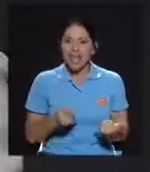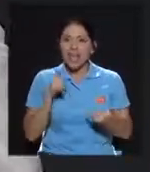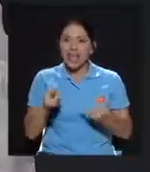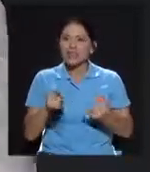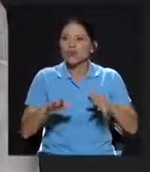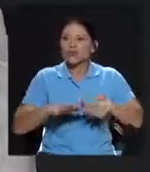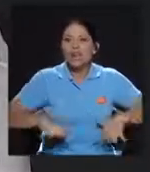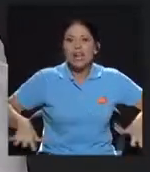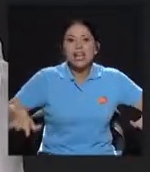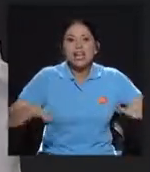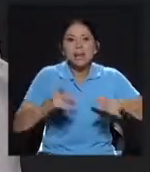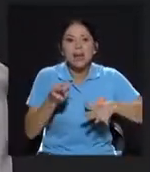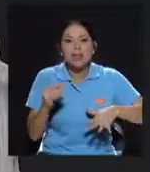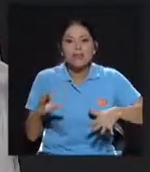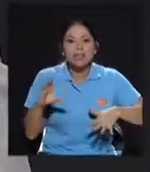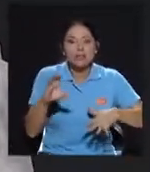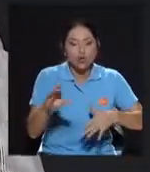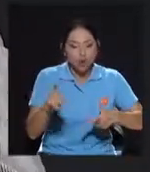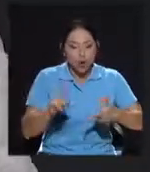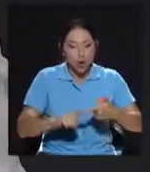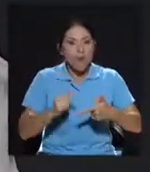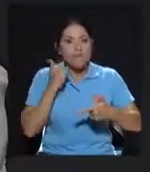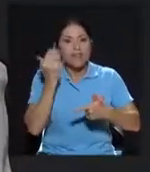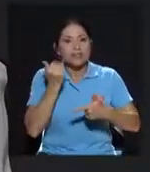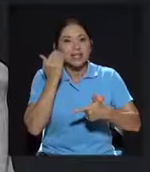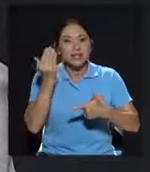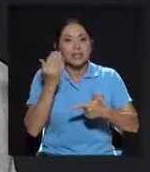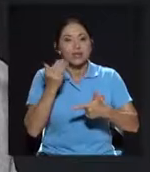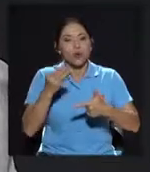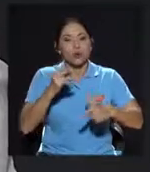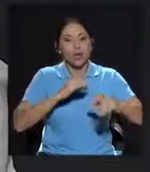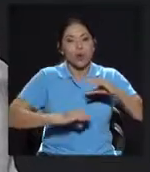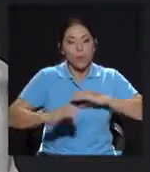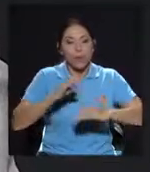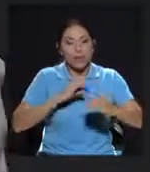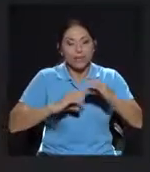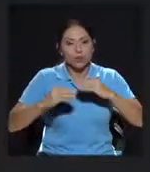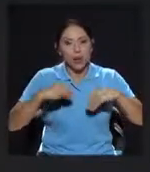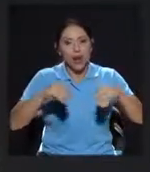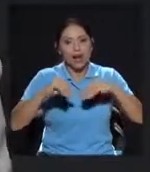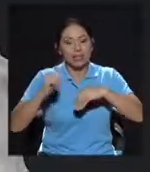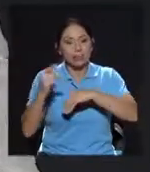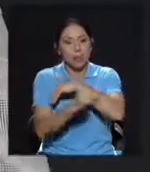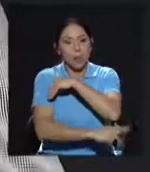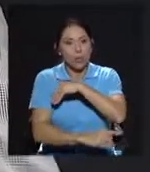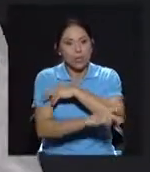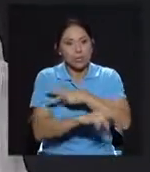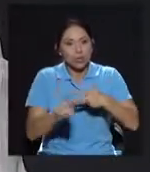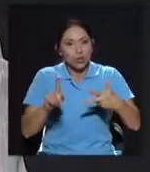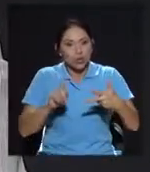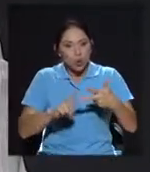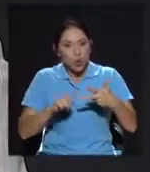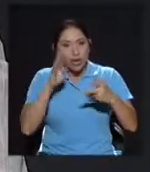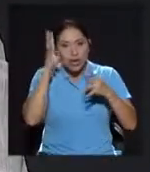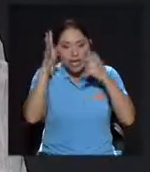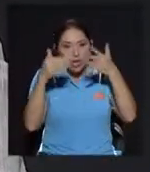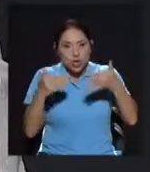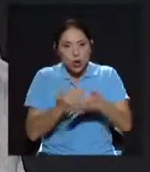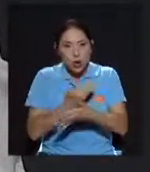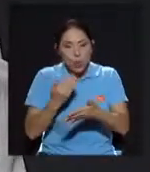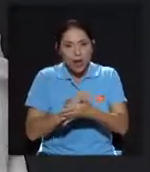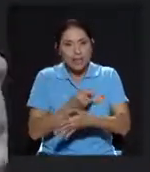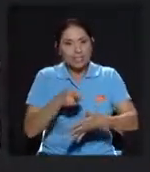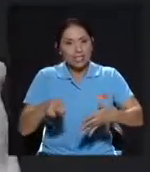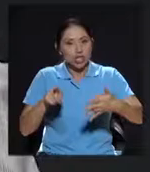facilitación de comercio a la exportación tiene que ver con innovación tiene que ver